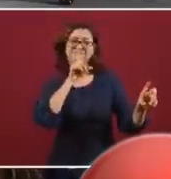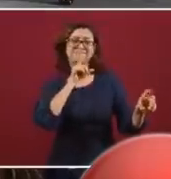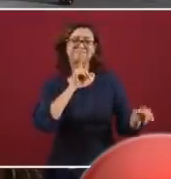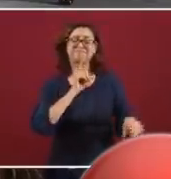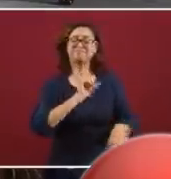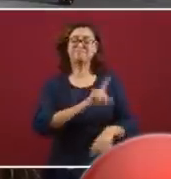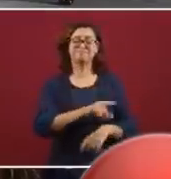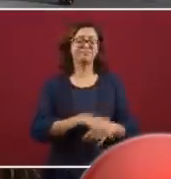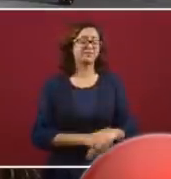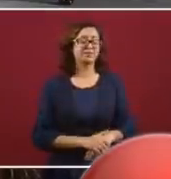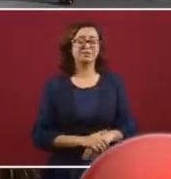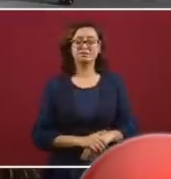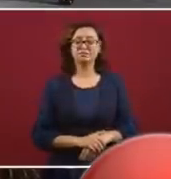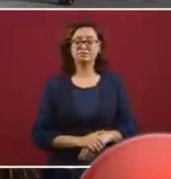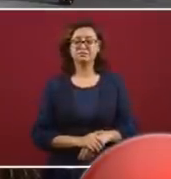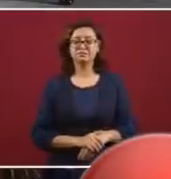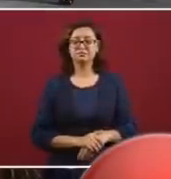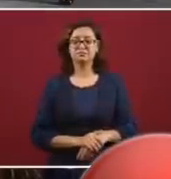condonación o el perdón,